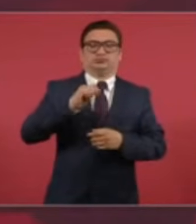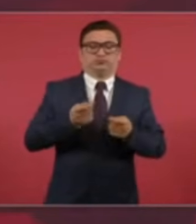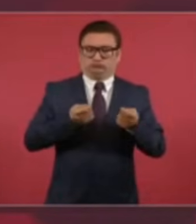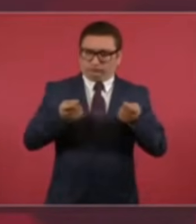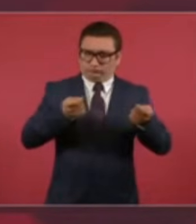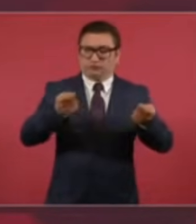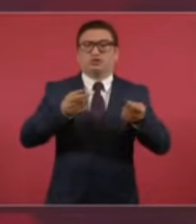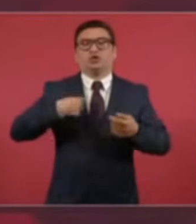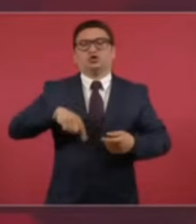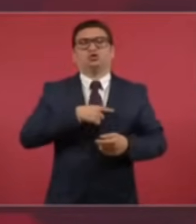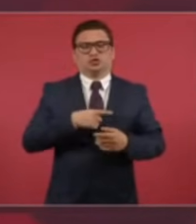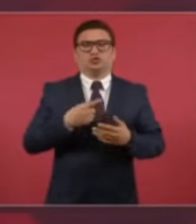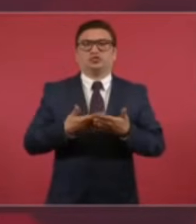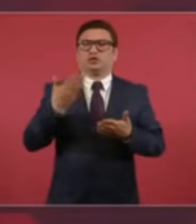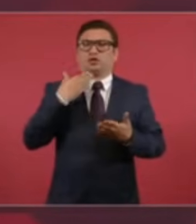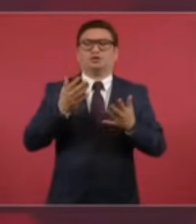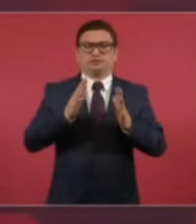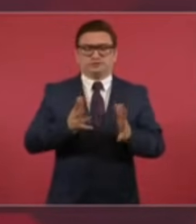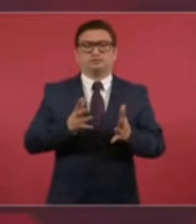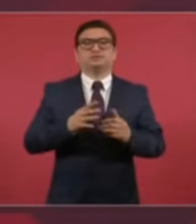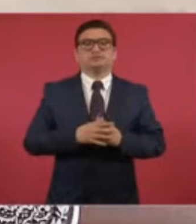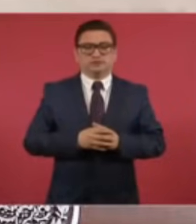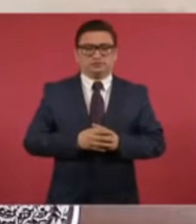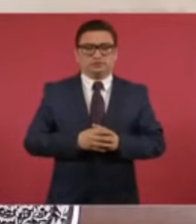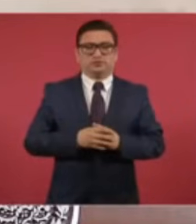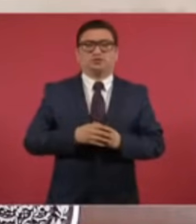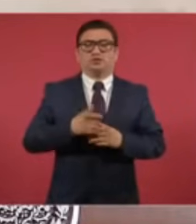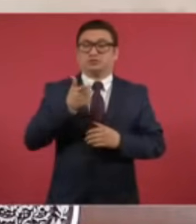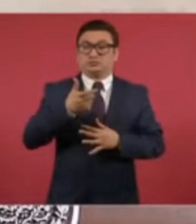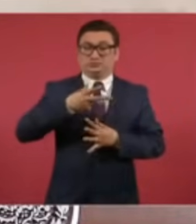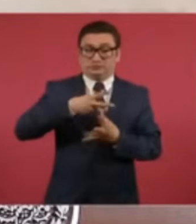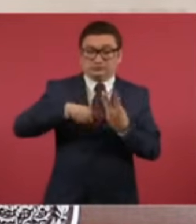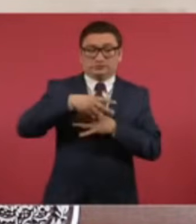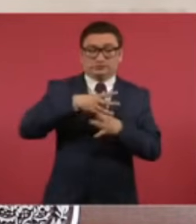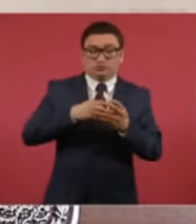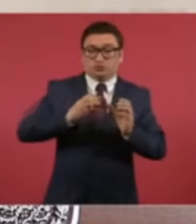Hemos tenido también bastante disciplina en el manejo del gasto.